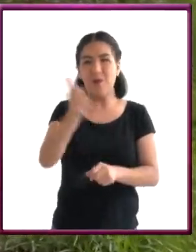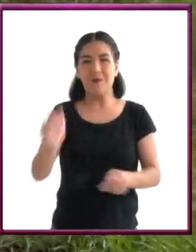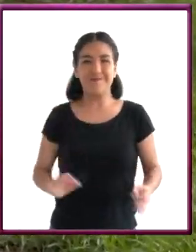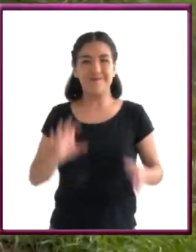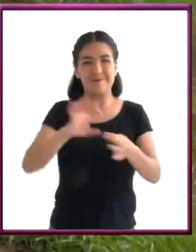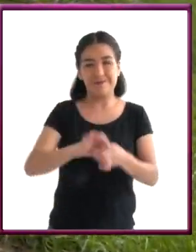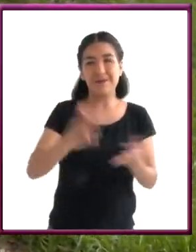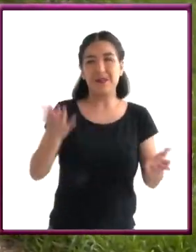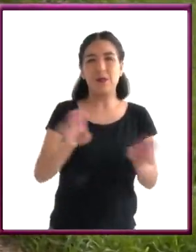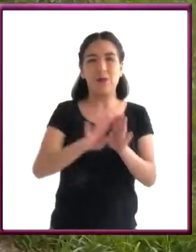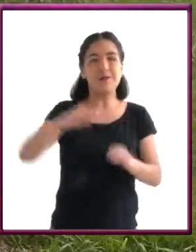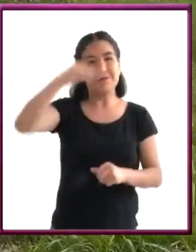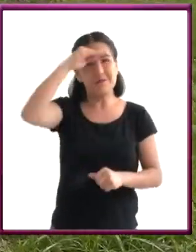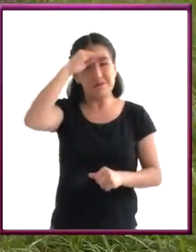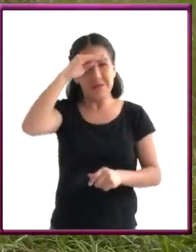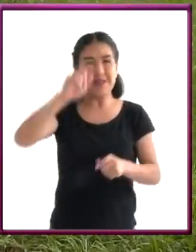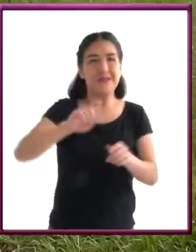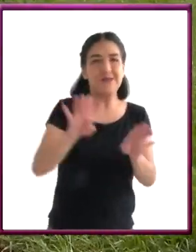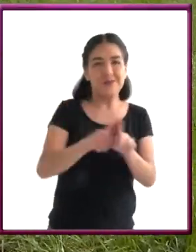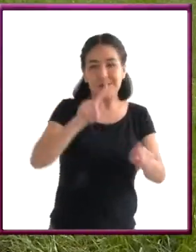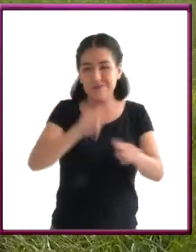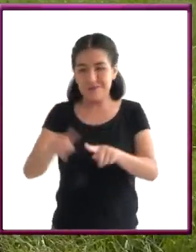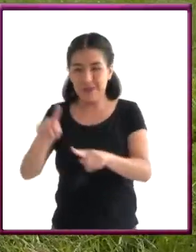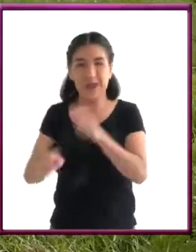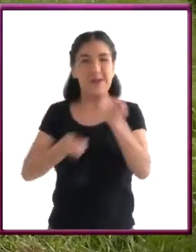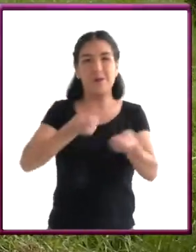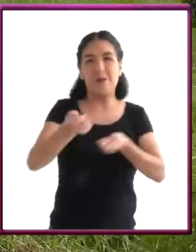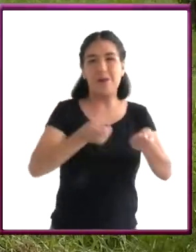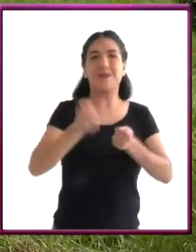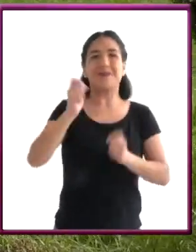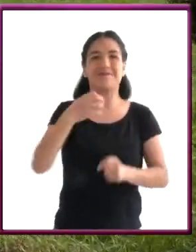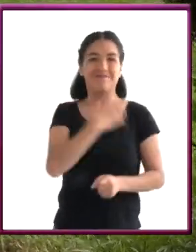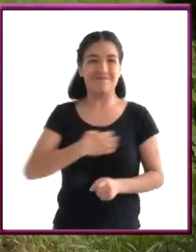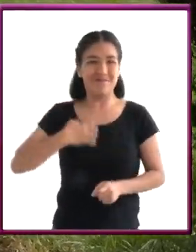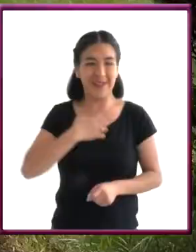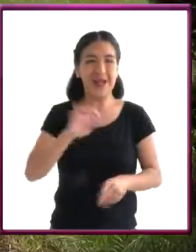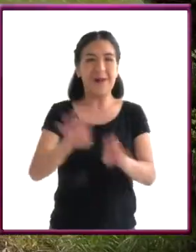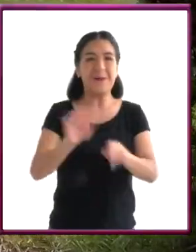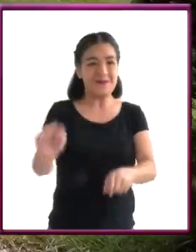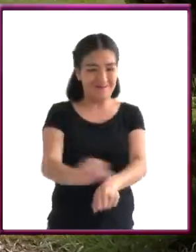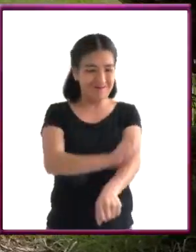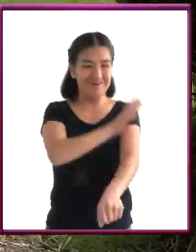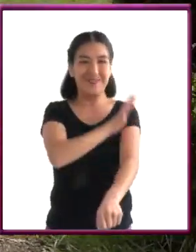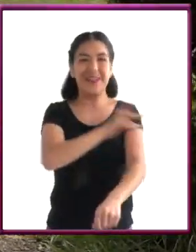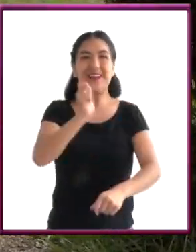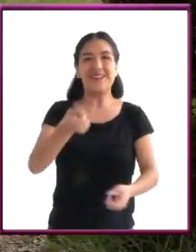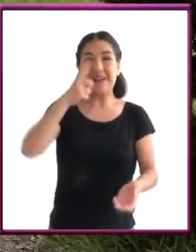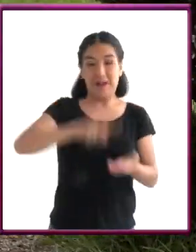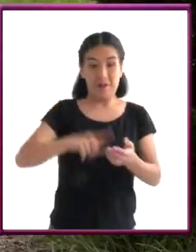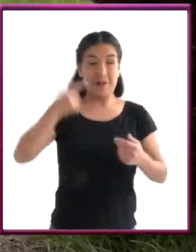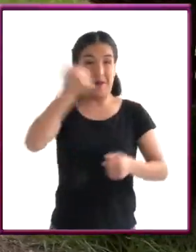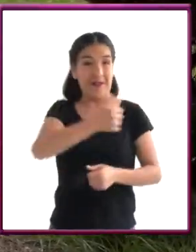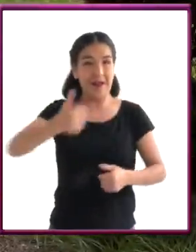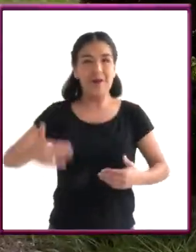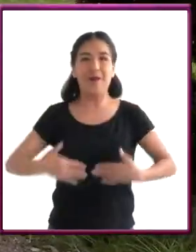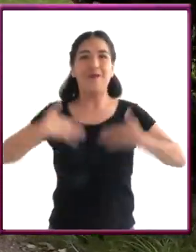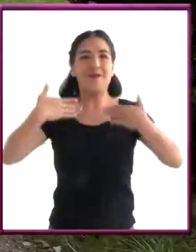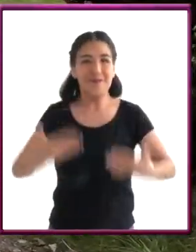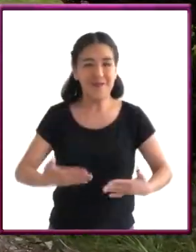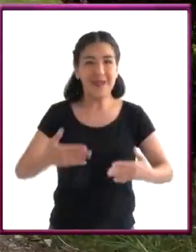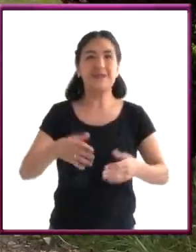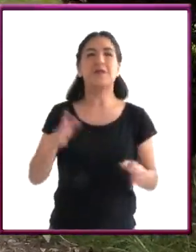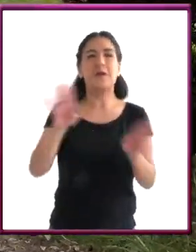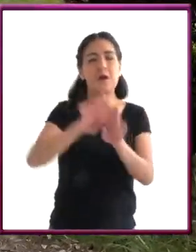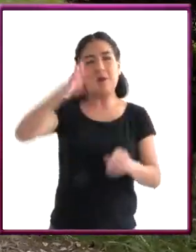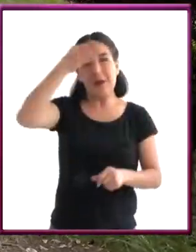El pensamiento estratégico, el control de nuestras emociones, el entusiasmo, la confianza y aprender a pensar en el